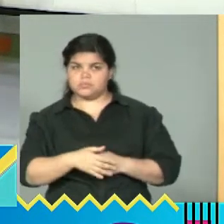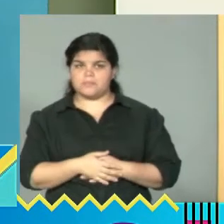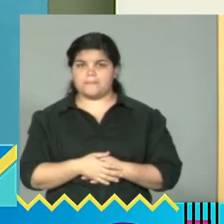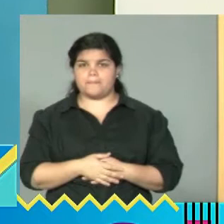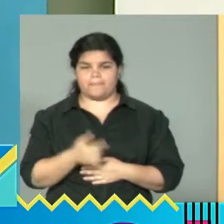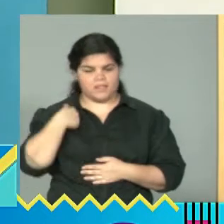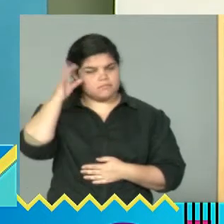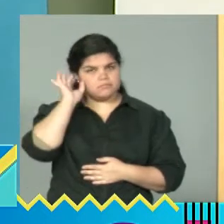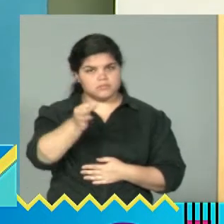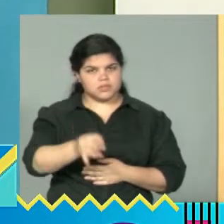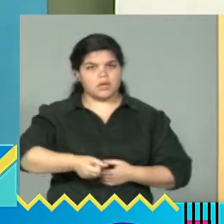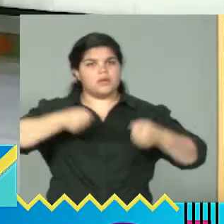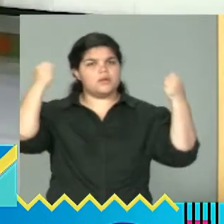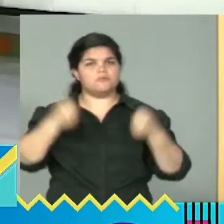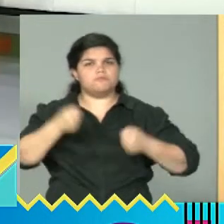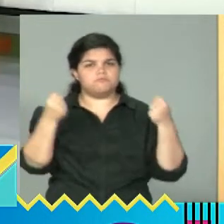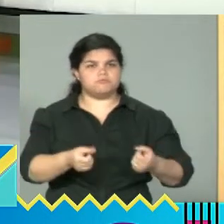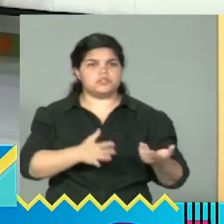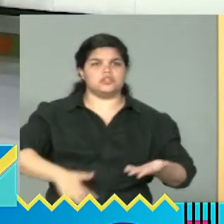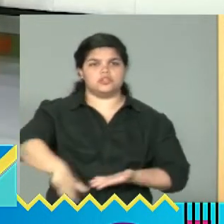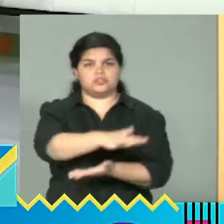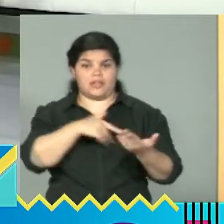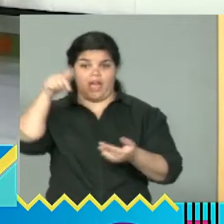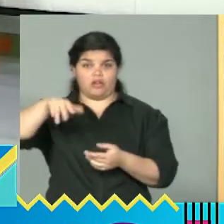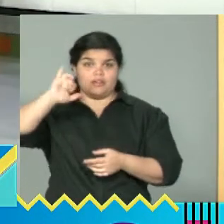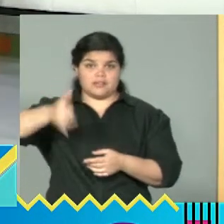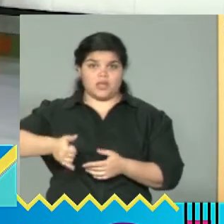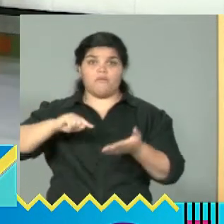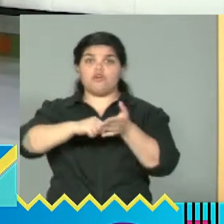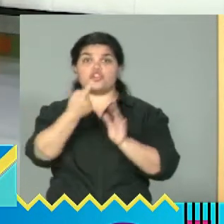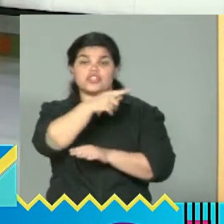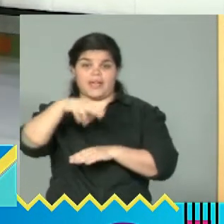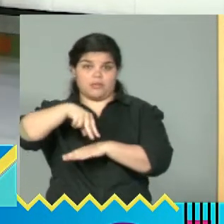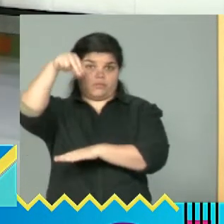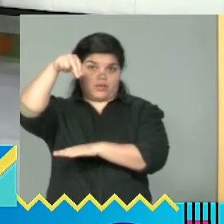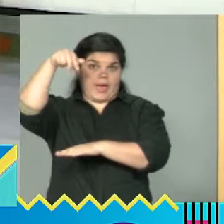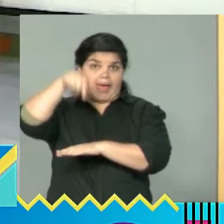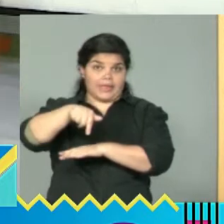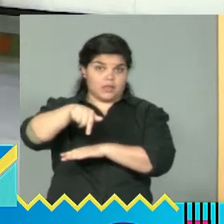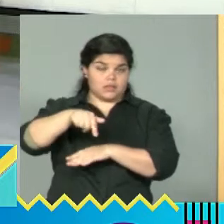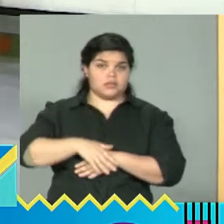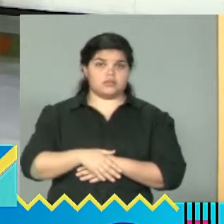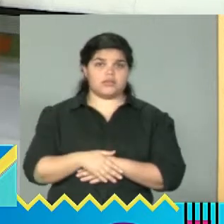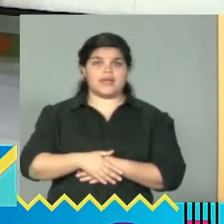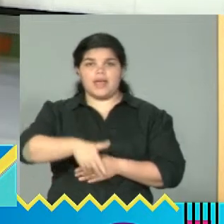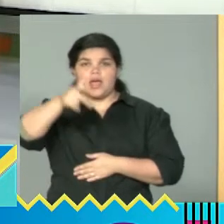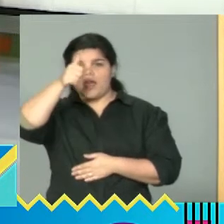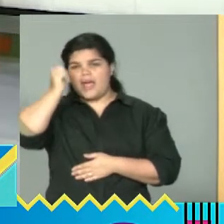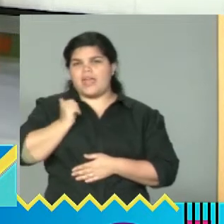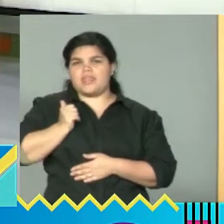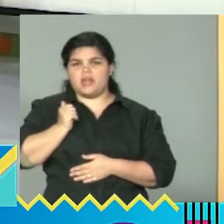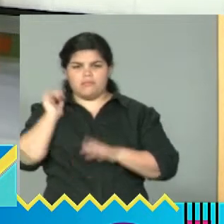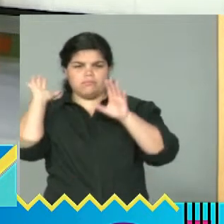entiendo, protestas a nivel social. Hoy vimos en el Obelisco a Gendarmería reprimiendo una protesta.